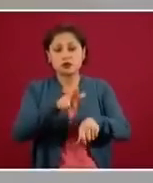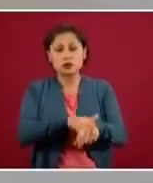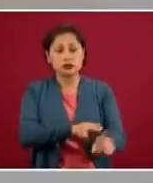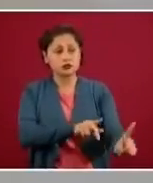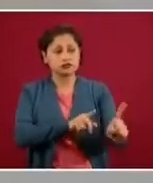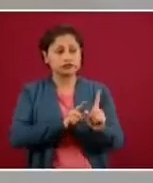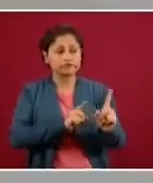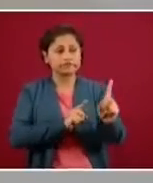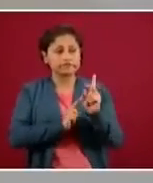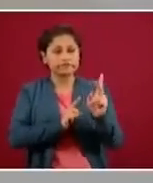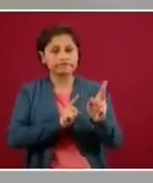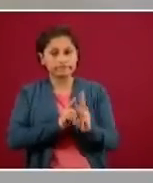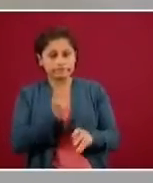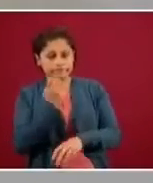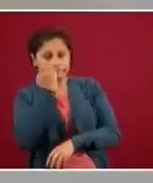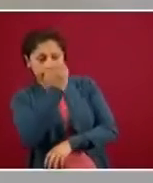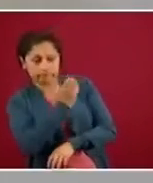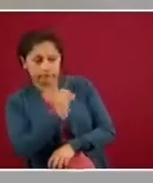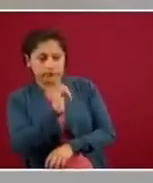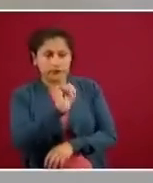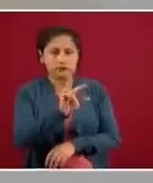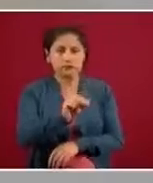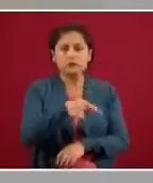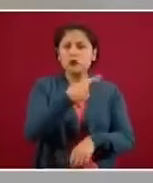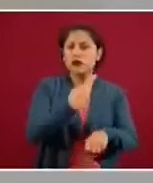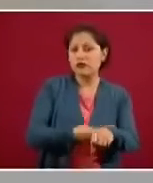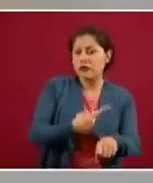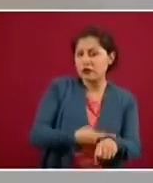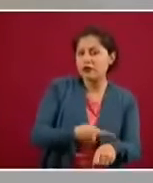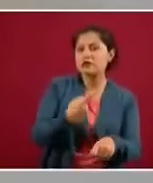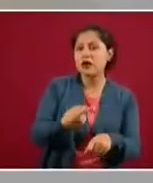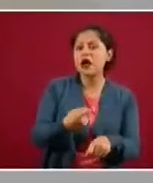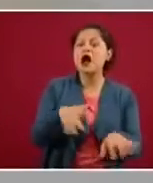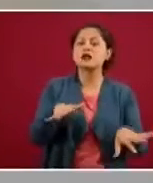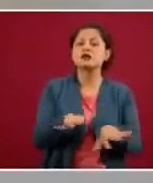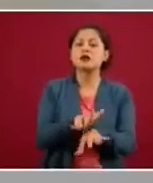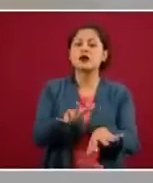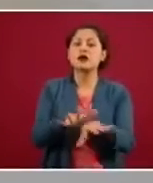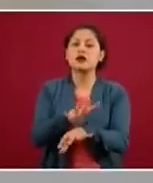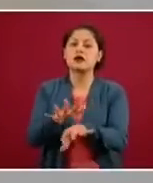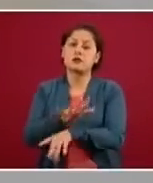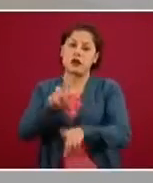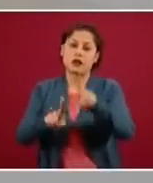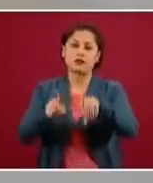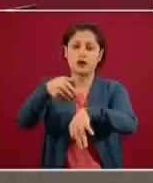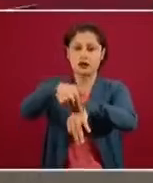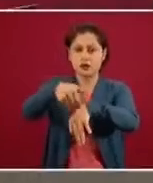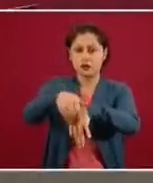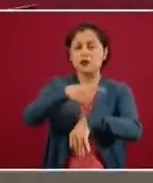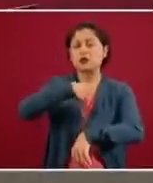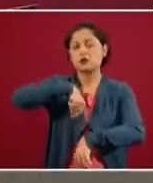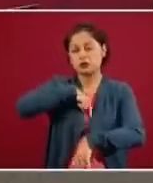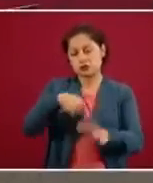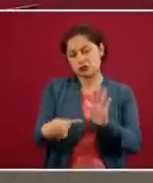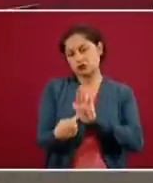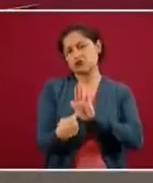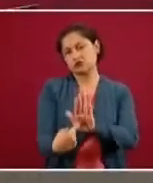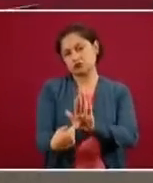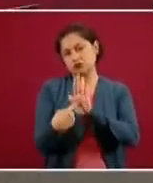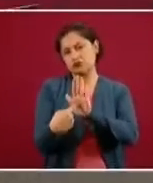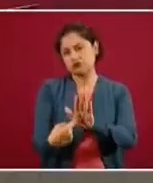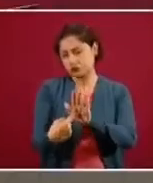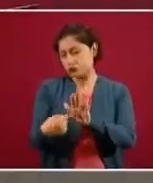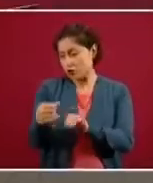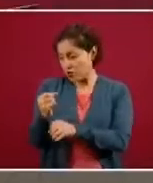enfermedad compatible con coronavirus, etcétera. Y lo vamos a estar anunciando cada semana y conforme existen los datos, los ponemos